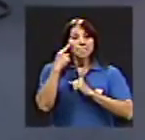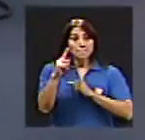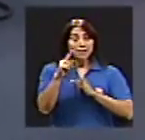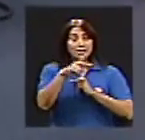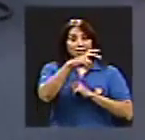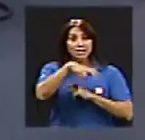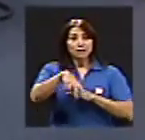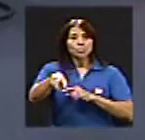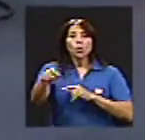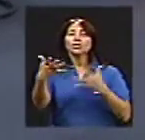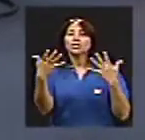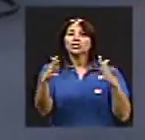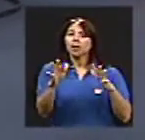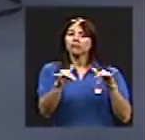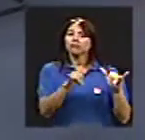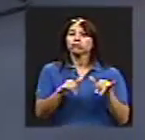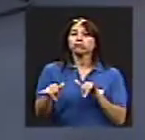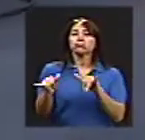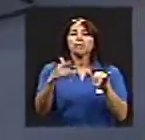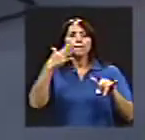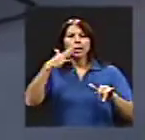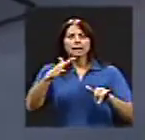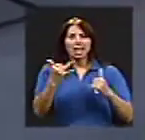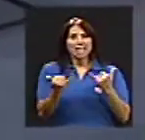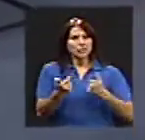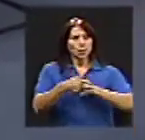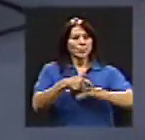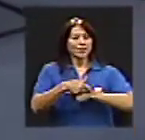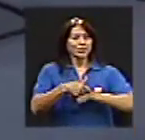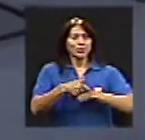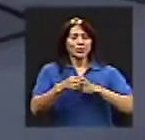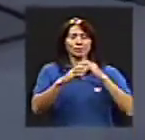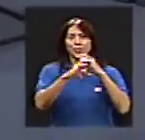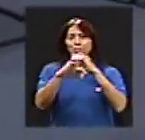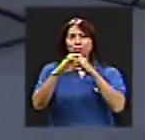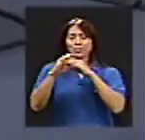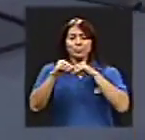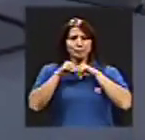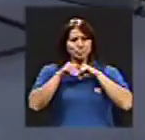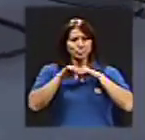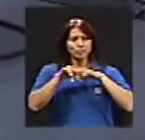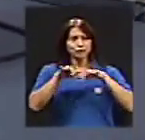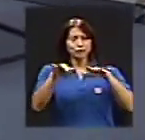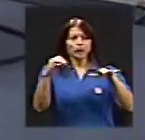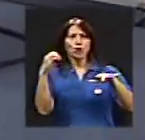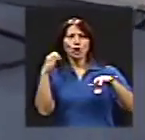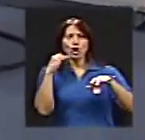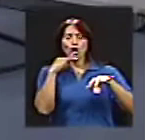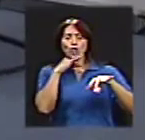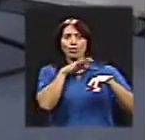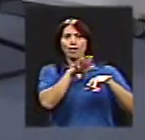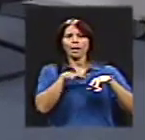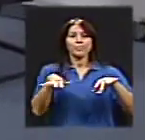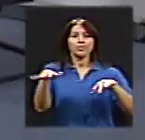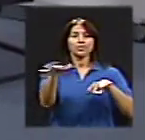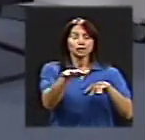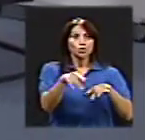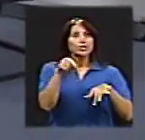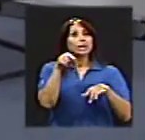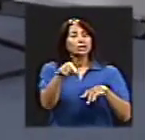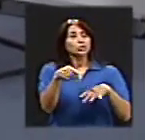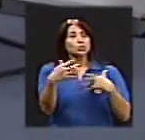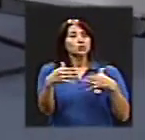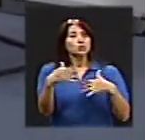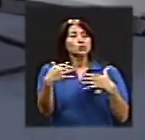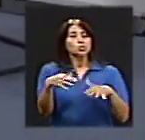muy desordenado que causa muchísima contaminación, que al mismo tiempo tiene costos de operación muy grandes,